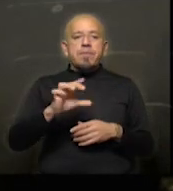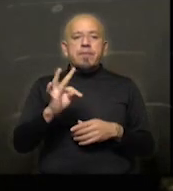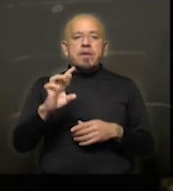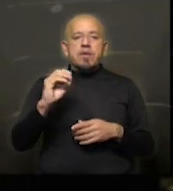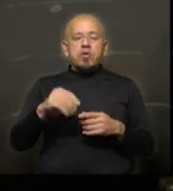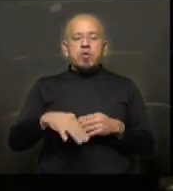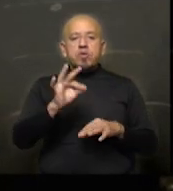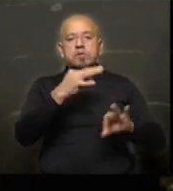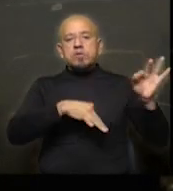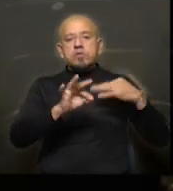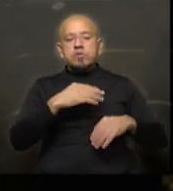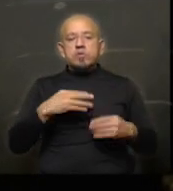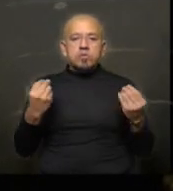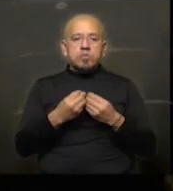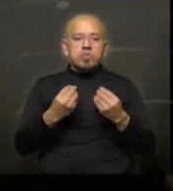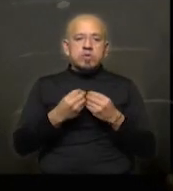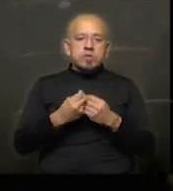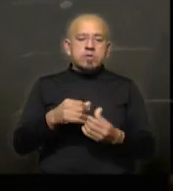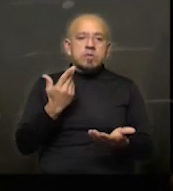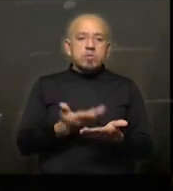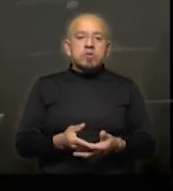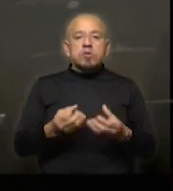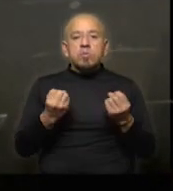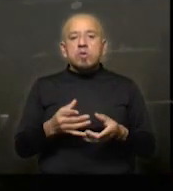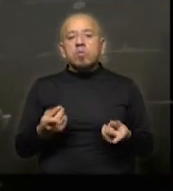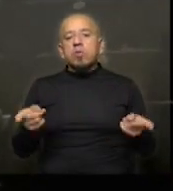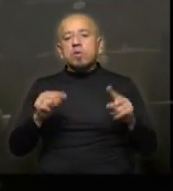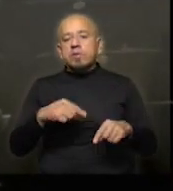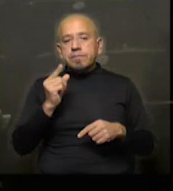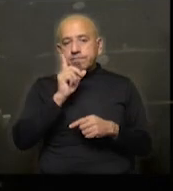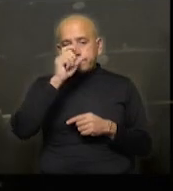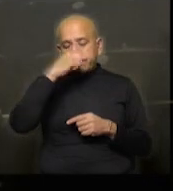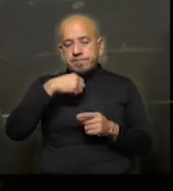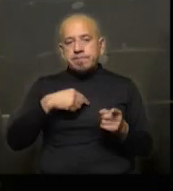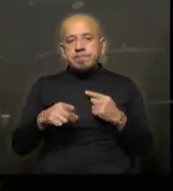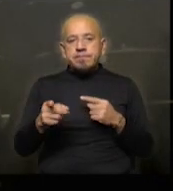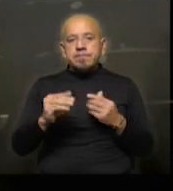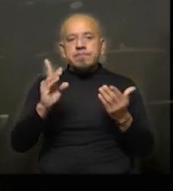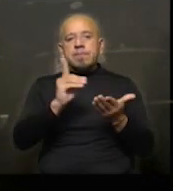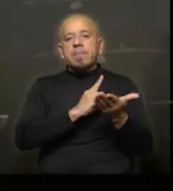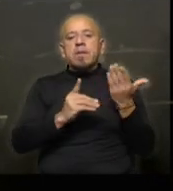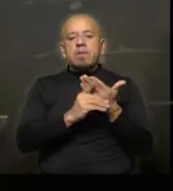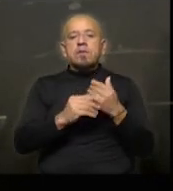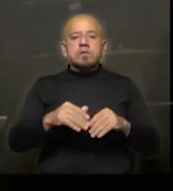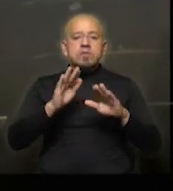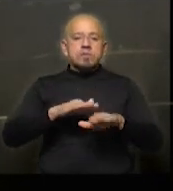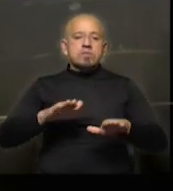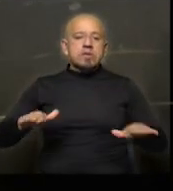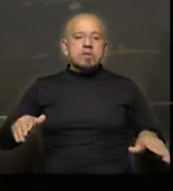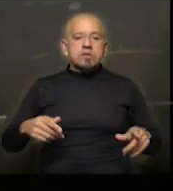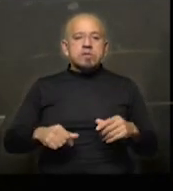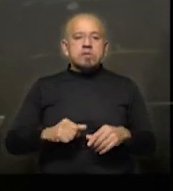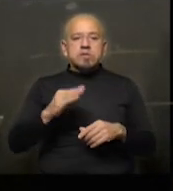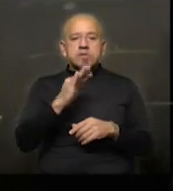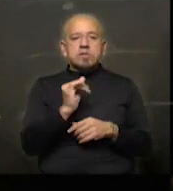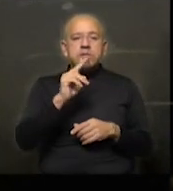acercando muchas muchas y muy buenas propuestas porque vuelve a Montevideo el proyecto para niños y niñas pimp